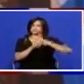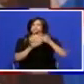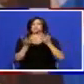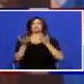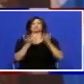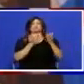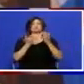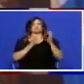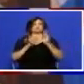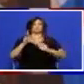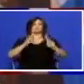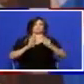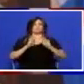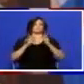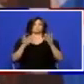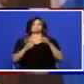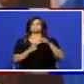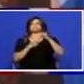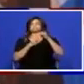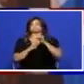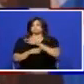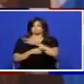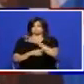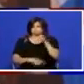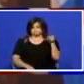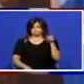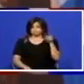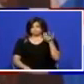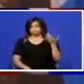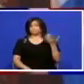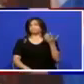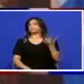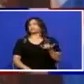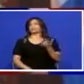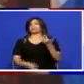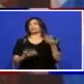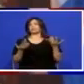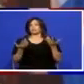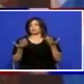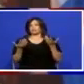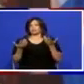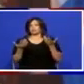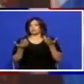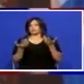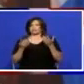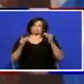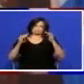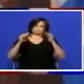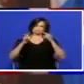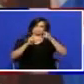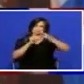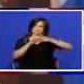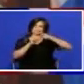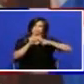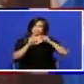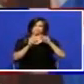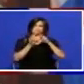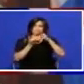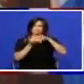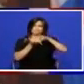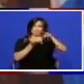servidores públicos, especialmente de aquellos que aún hoy se encuentran en rangos salariales más bajos.